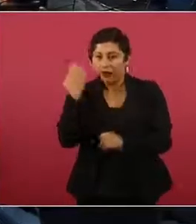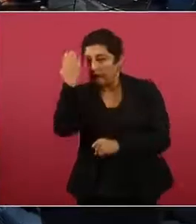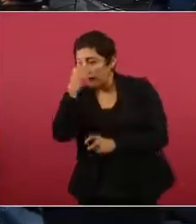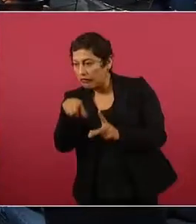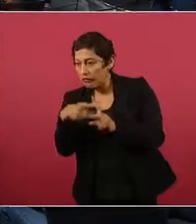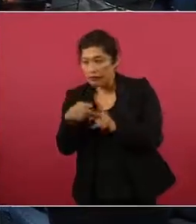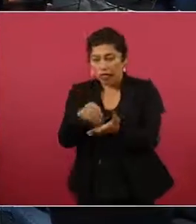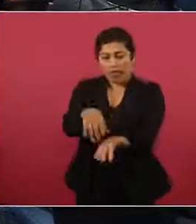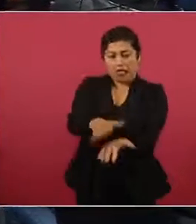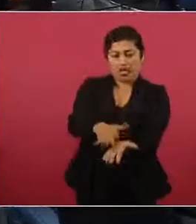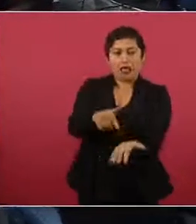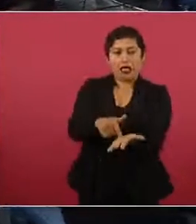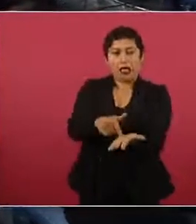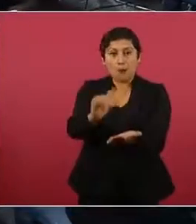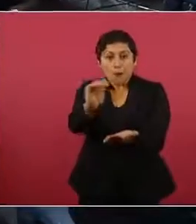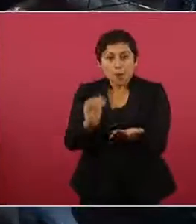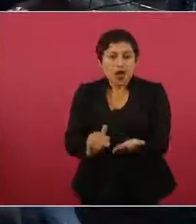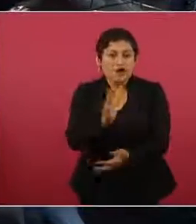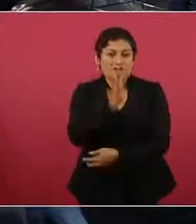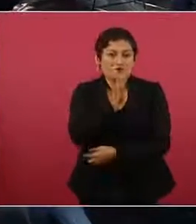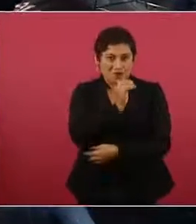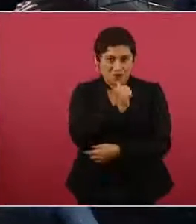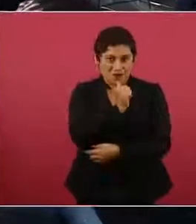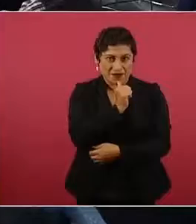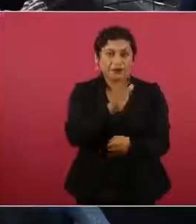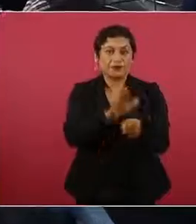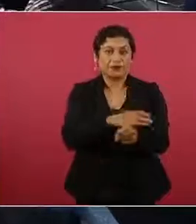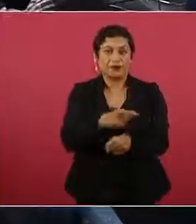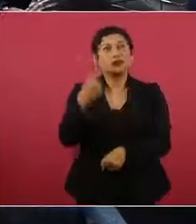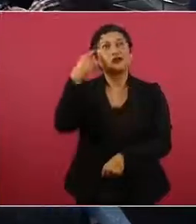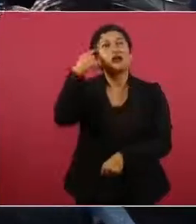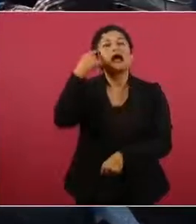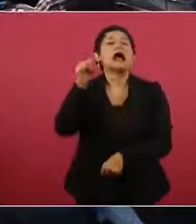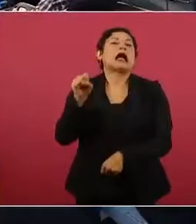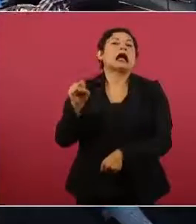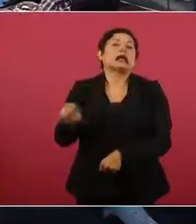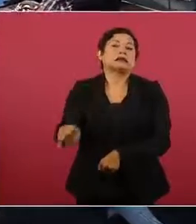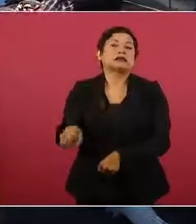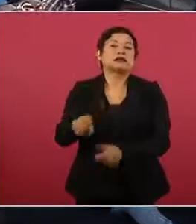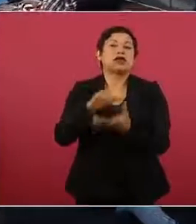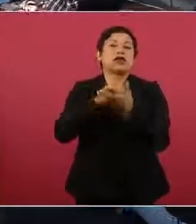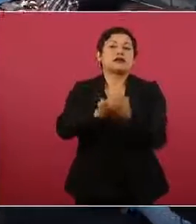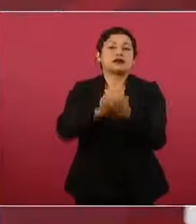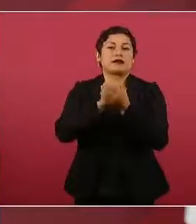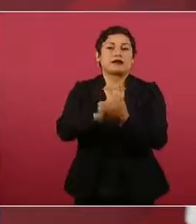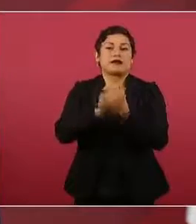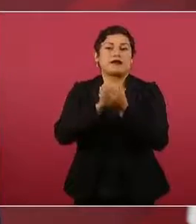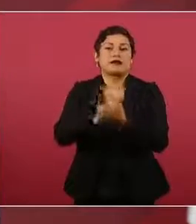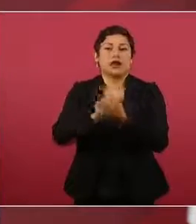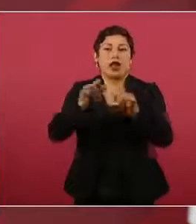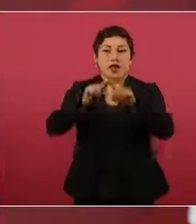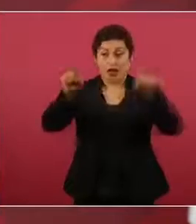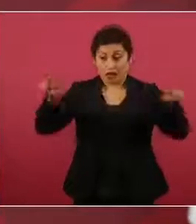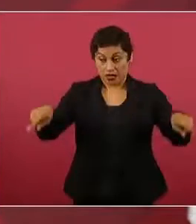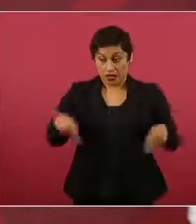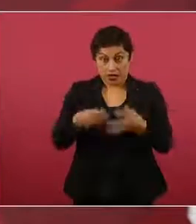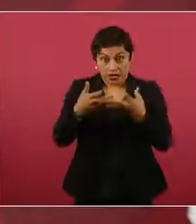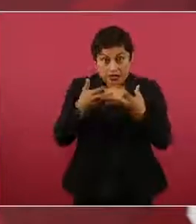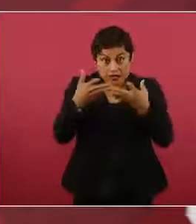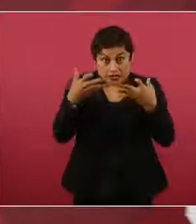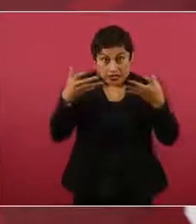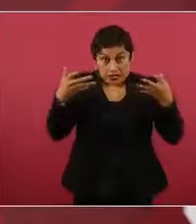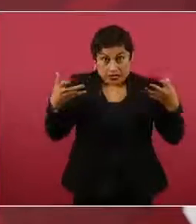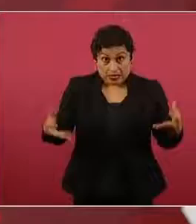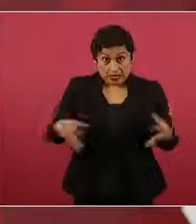Entonces, por eso se optó por la rifa. No es todo el terreno, es una parte,